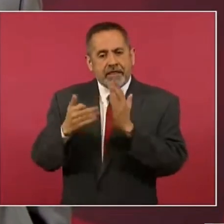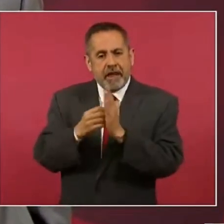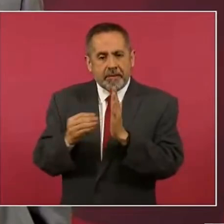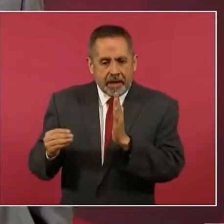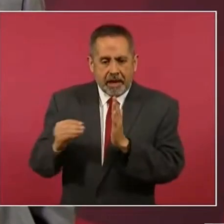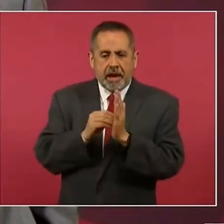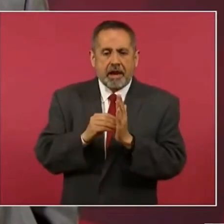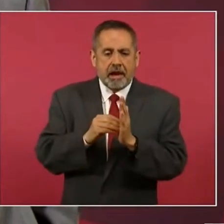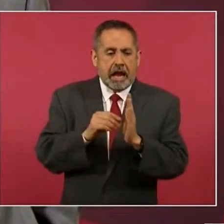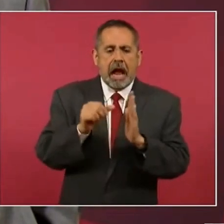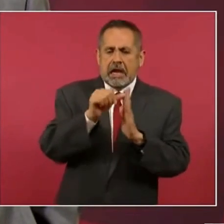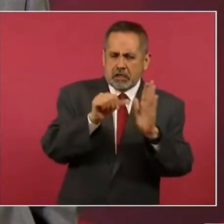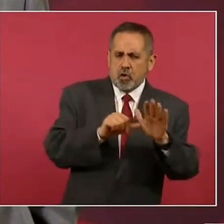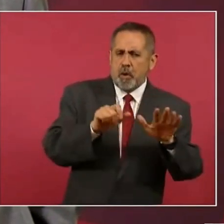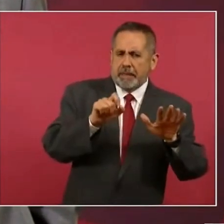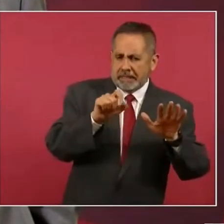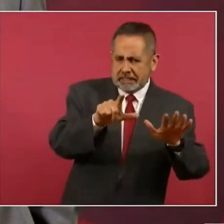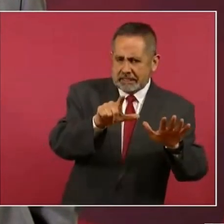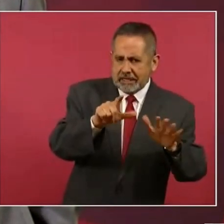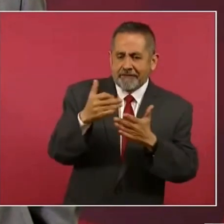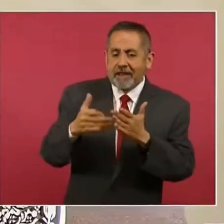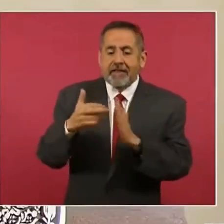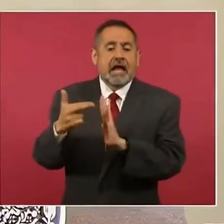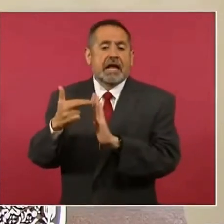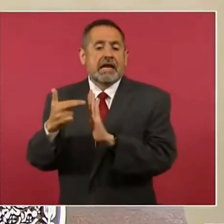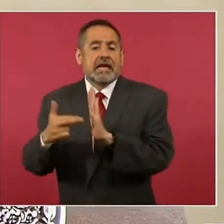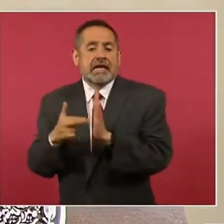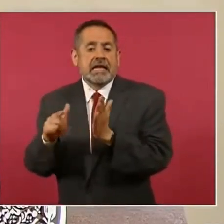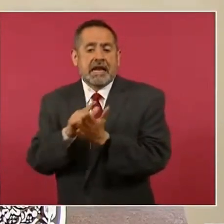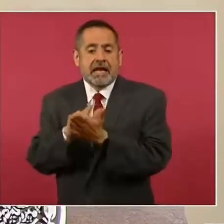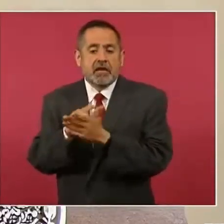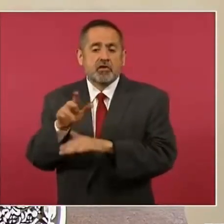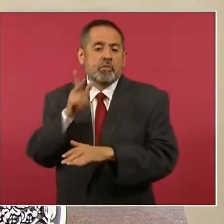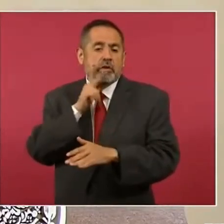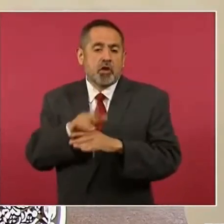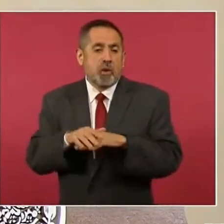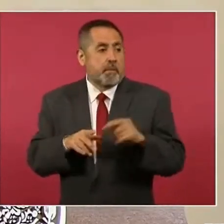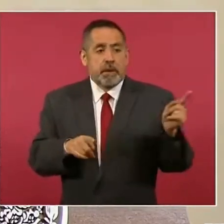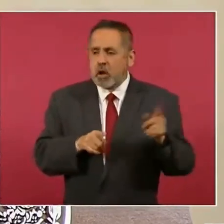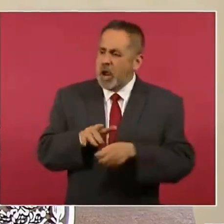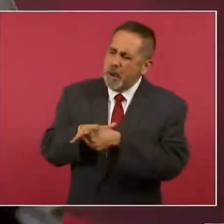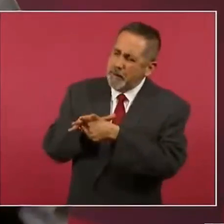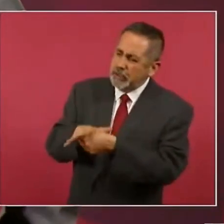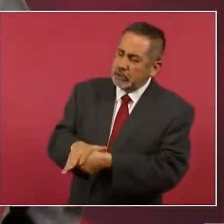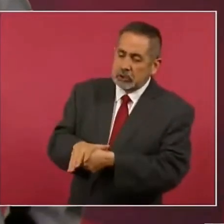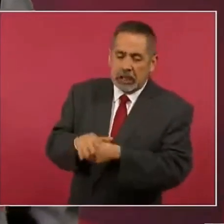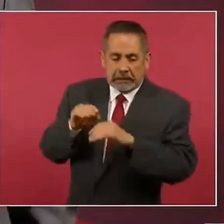al 27 en materia de petróleo, porque las presiones eran